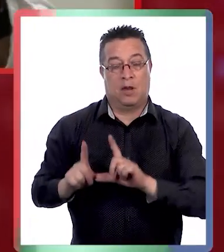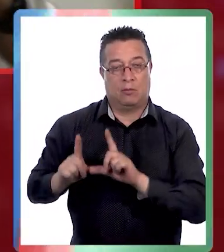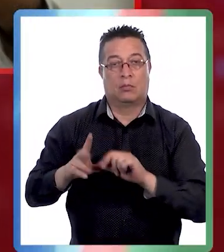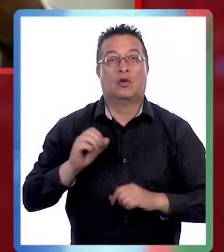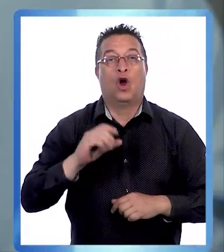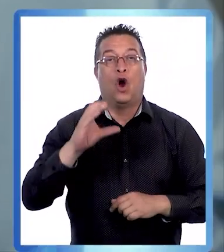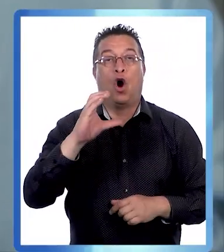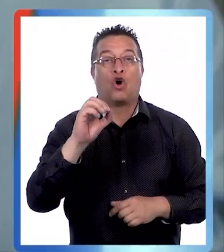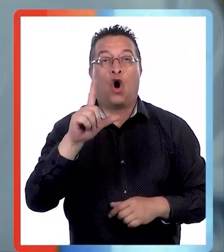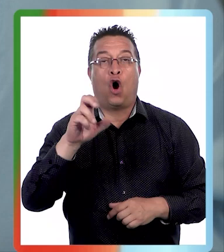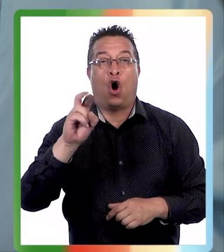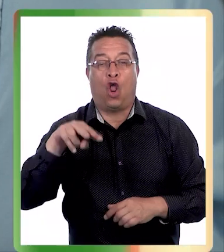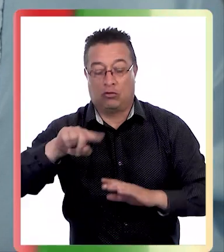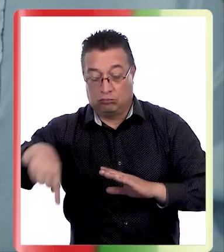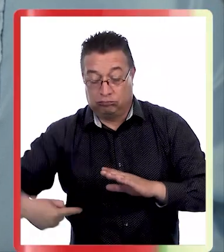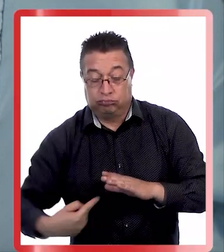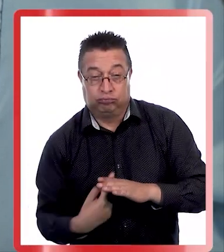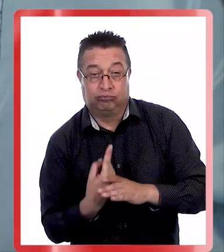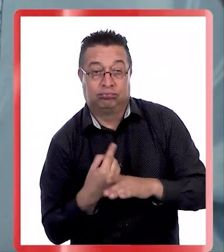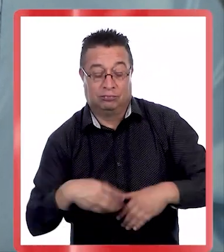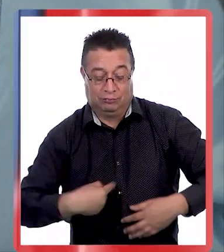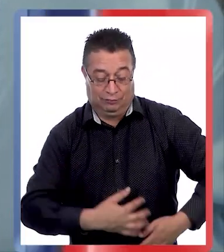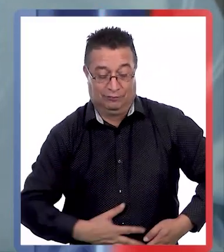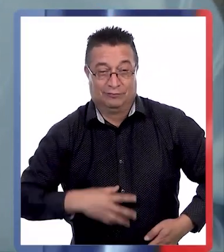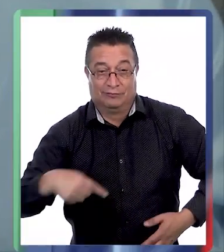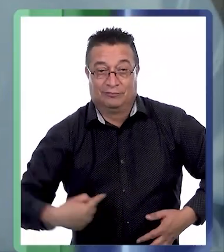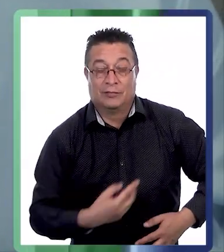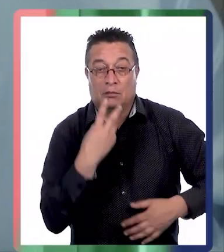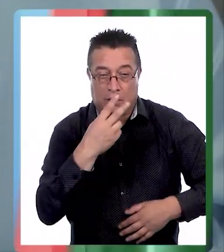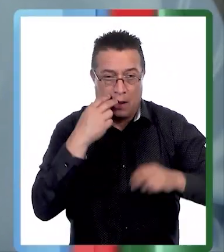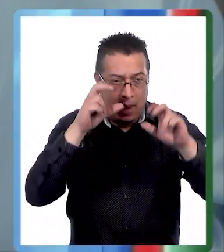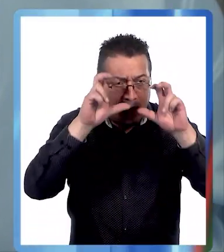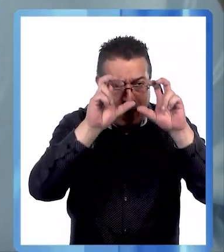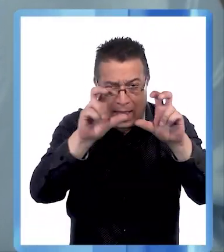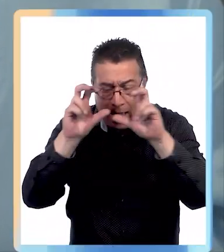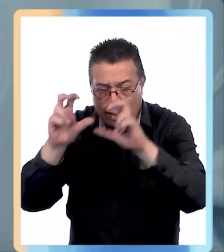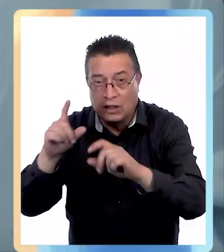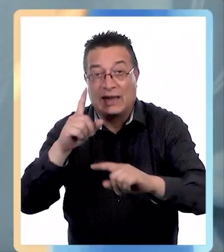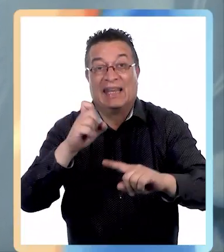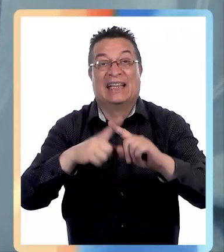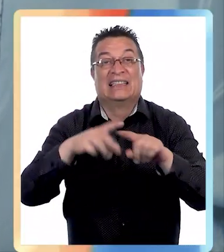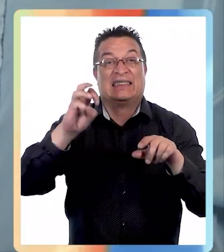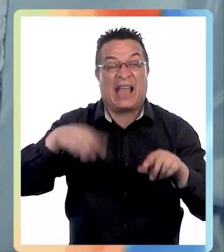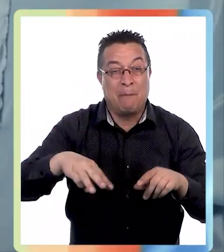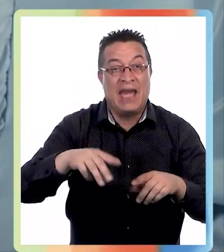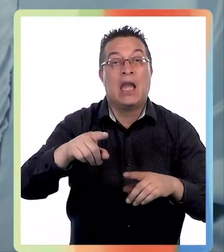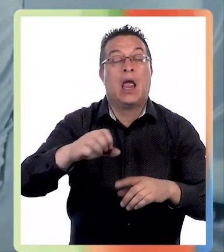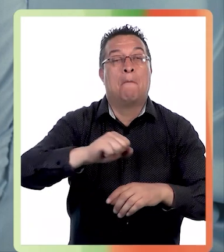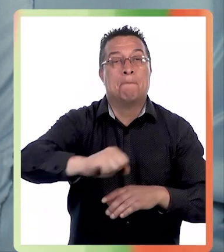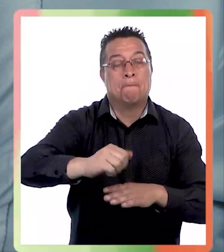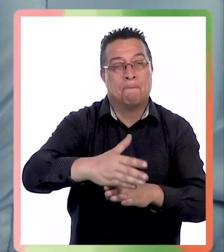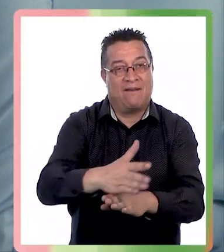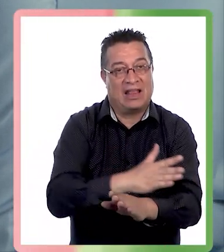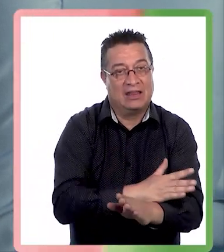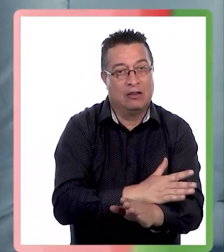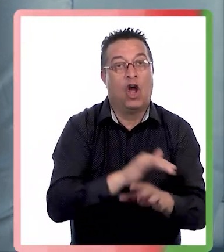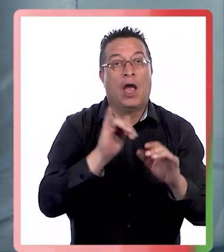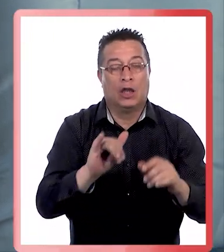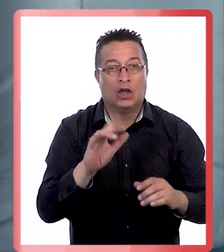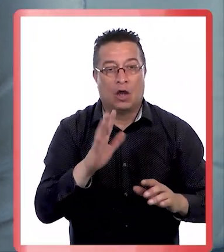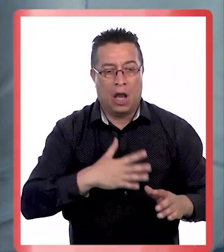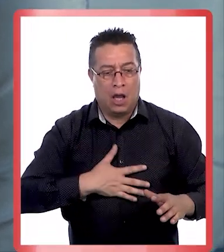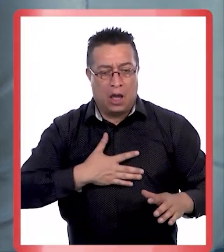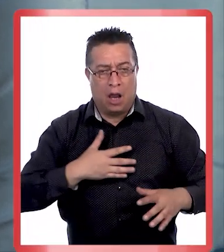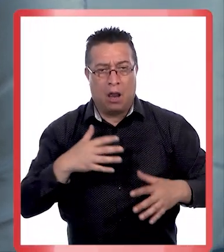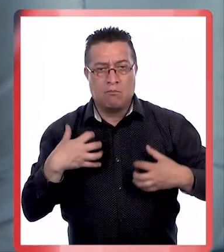colonoscopía. La idea es que estemos muy atentos a los estudios preventivos que tenemos, pero también a los síntomas o molestias que nos llamen